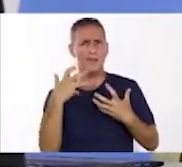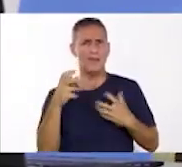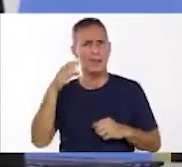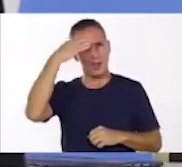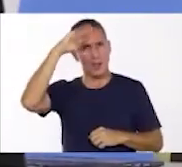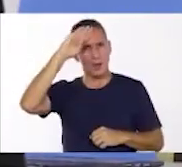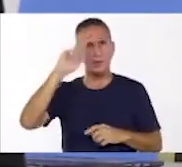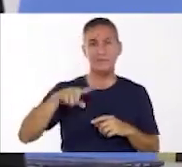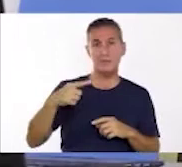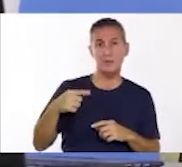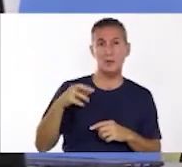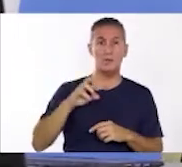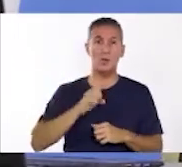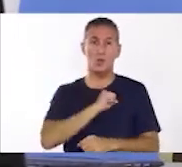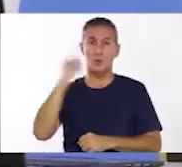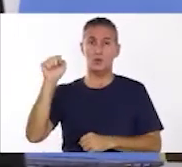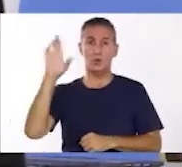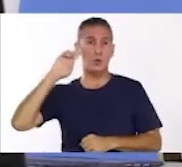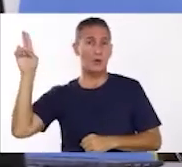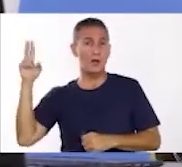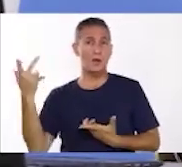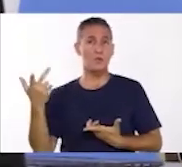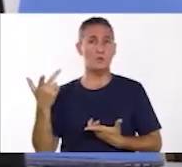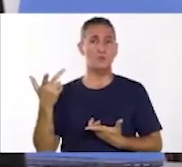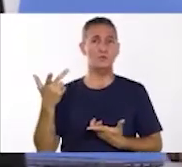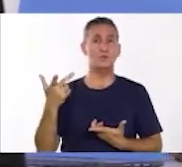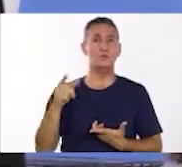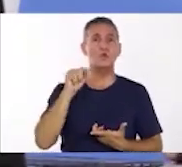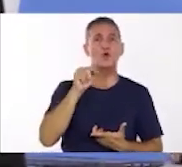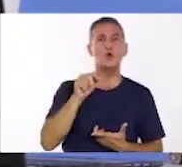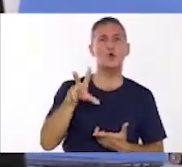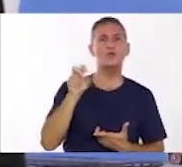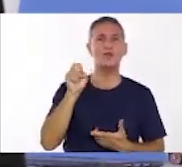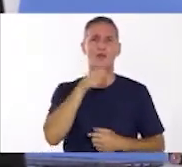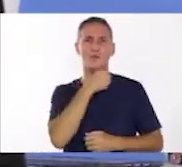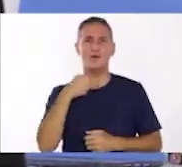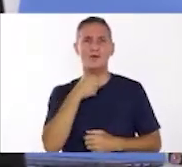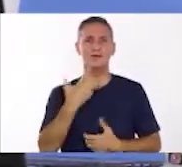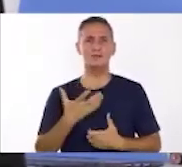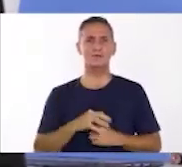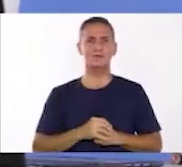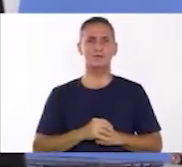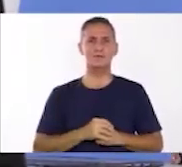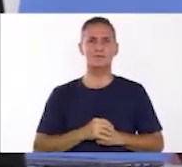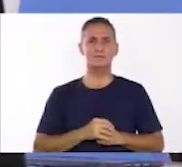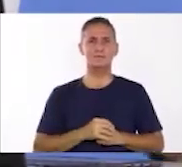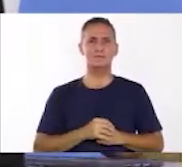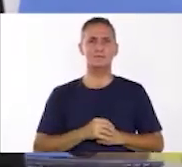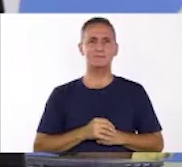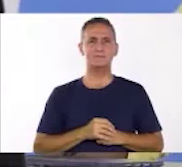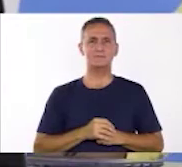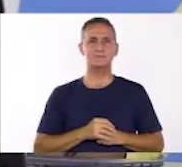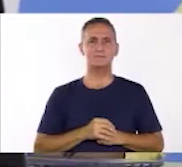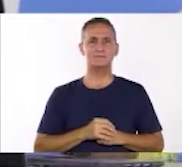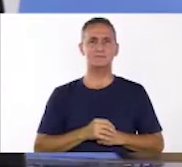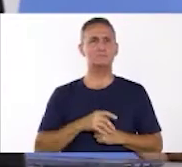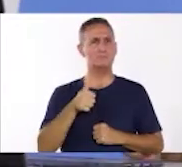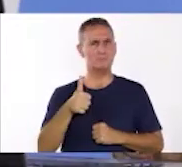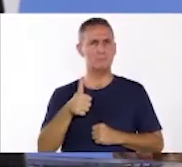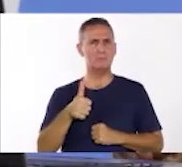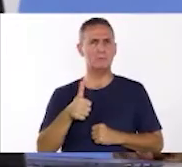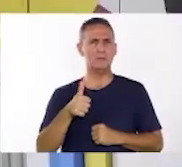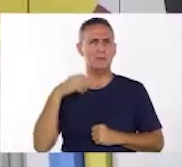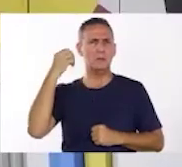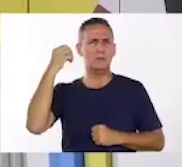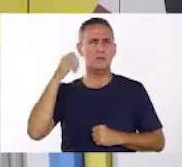representativas en Cuba después del triunfo revolucionario con esta nueva canción.